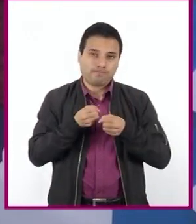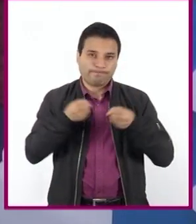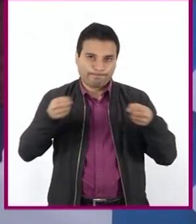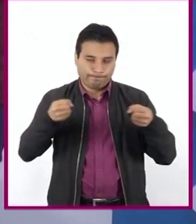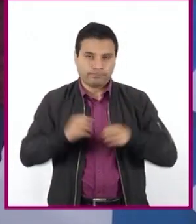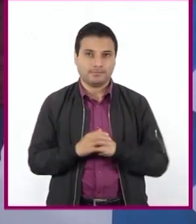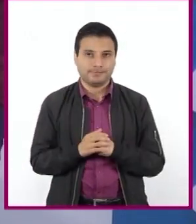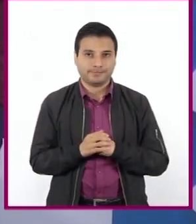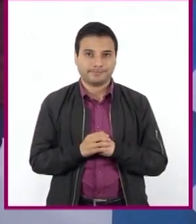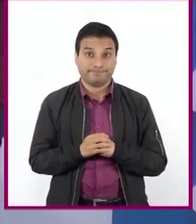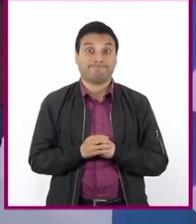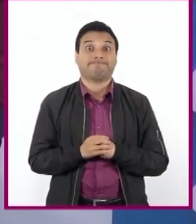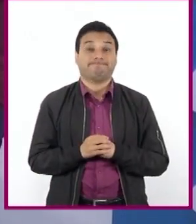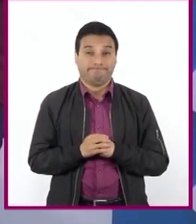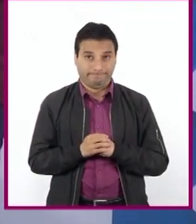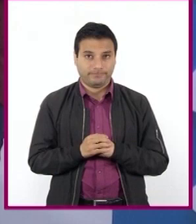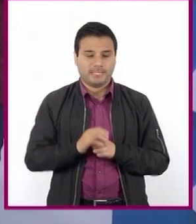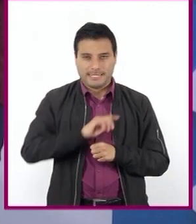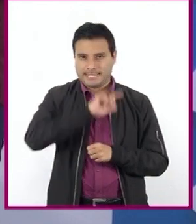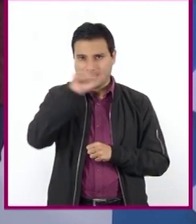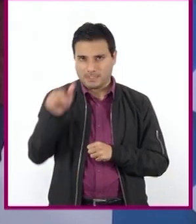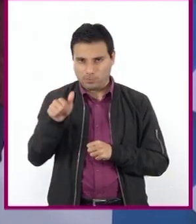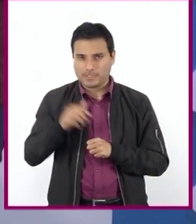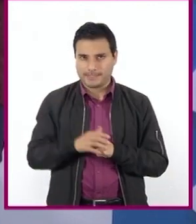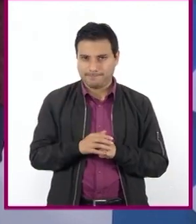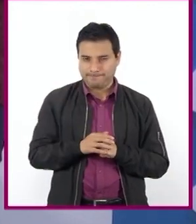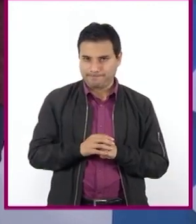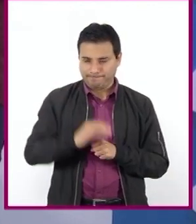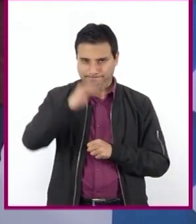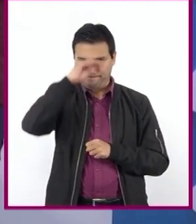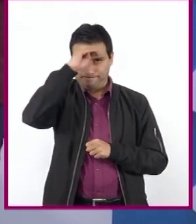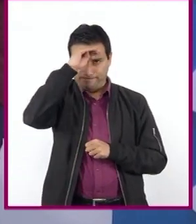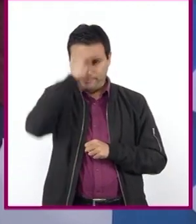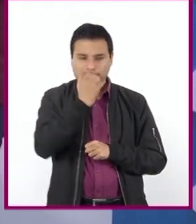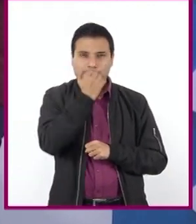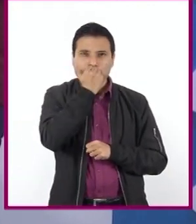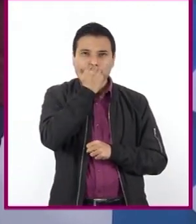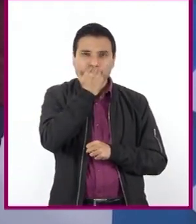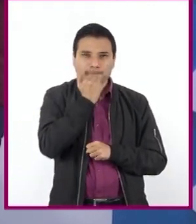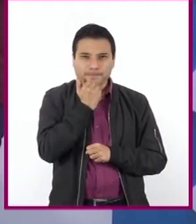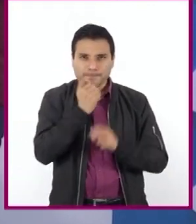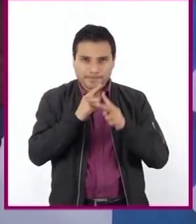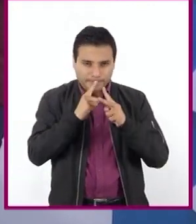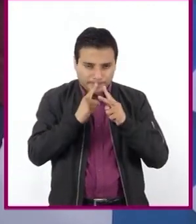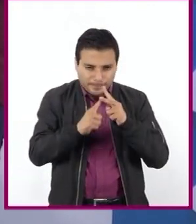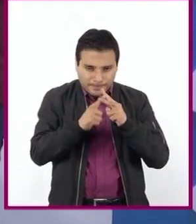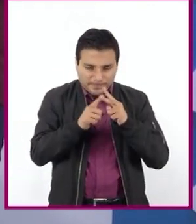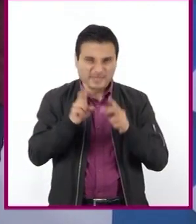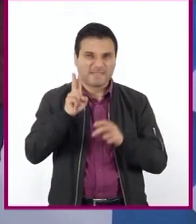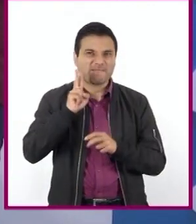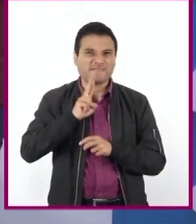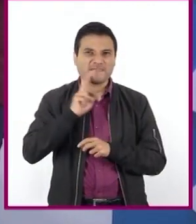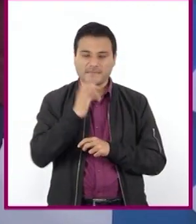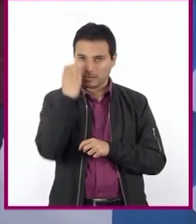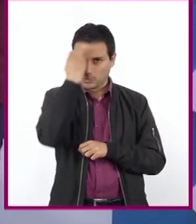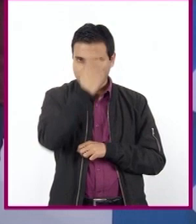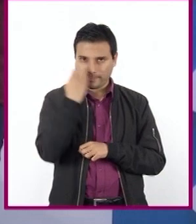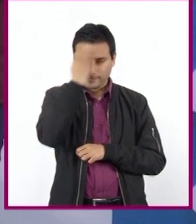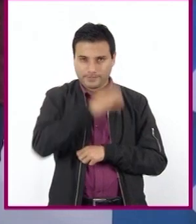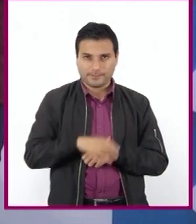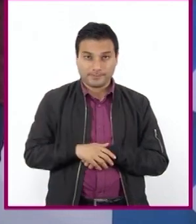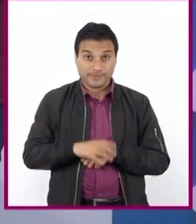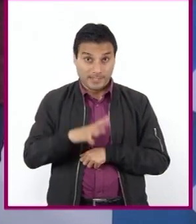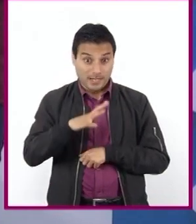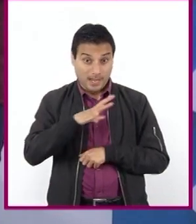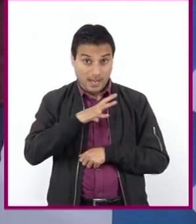Por lo tanto, empezamos a analizar las cantidades de azúcares que ingerimos y verificamos si existe una relación